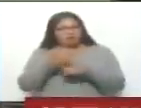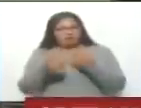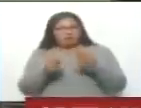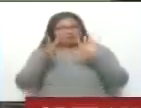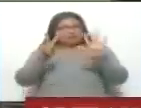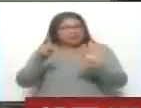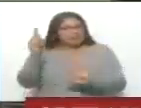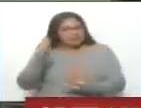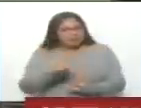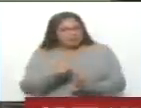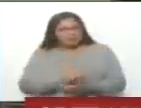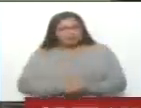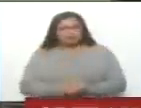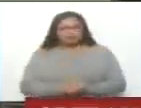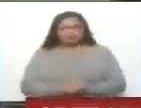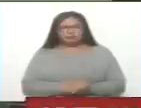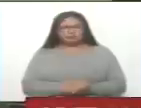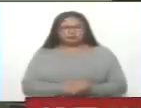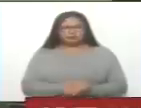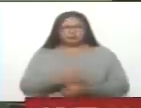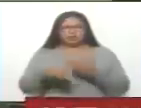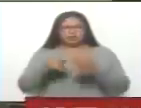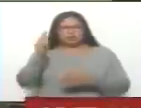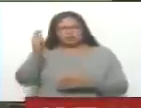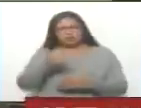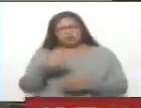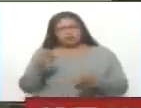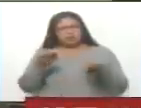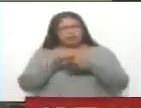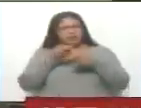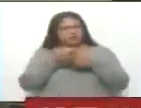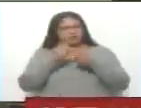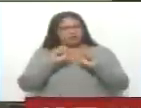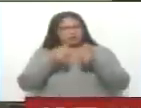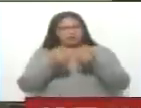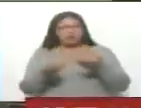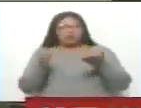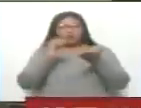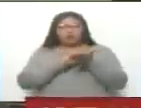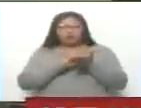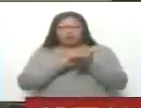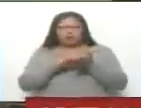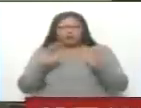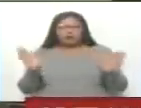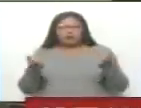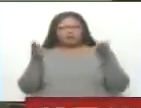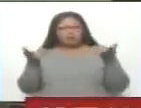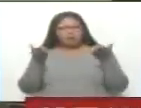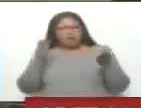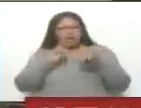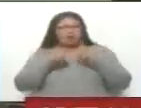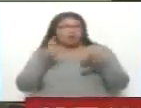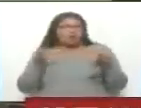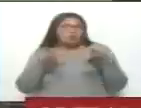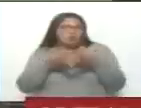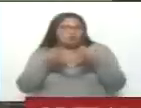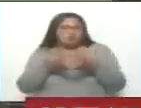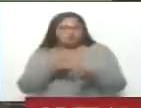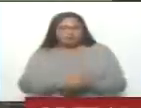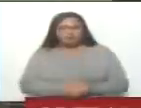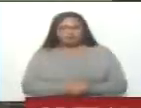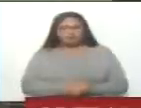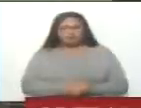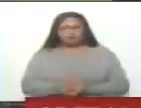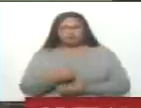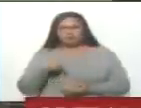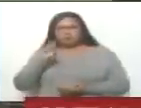7 meses. Hasta en el mes de agosto, que comenzaron otra vez a impulsar desde algunos sectores del país